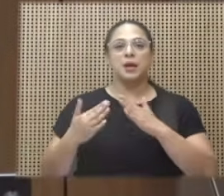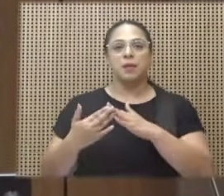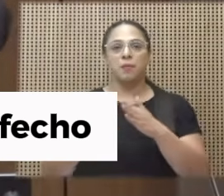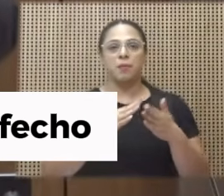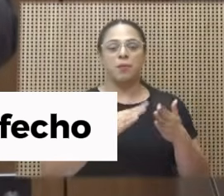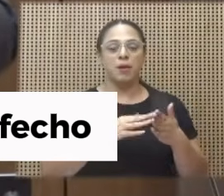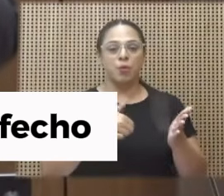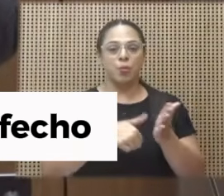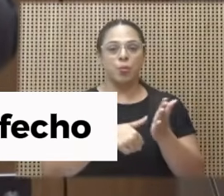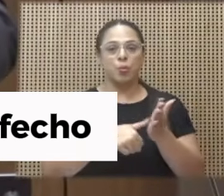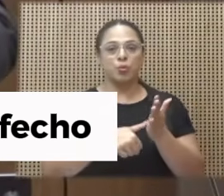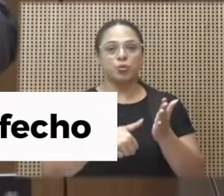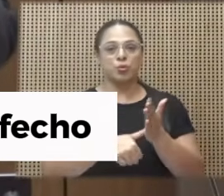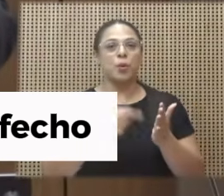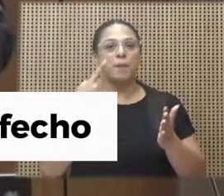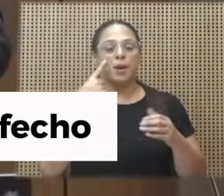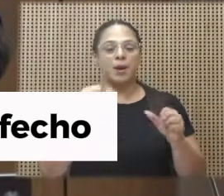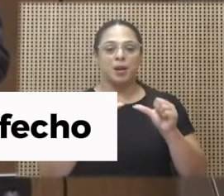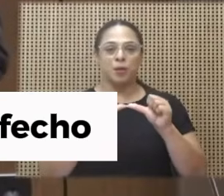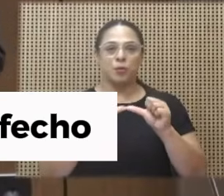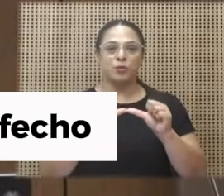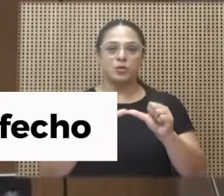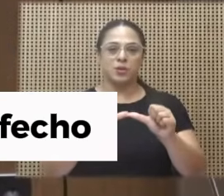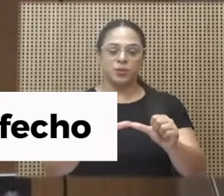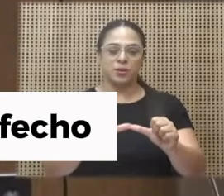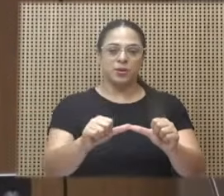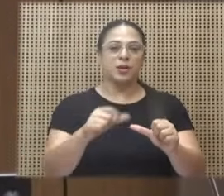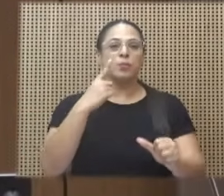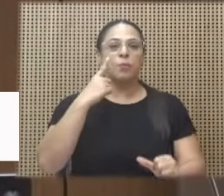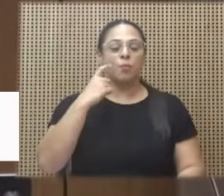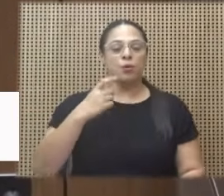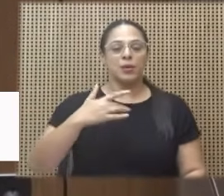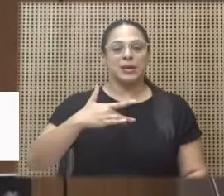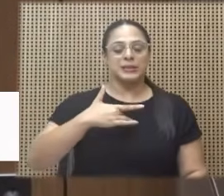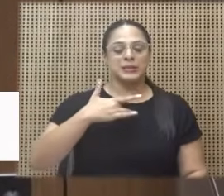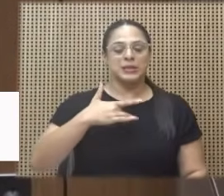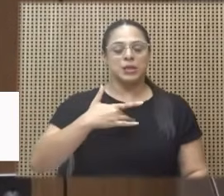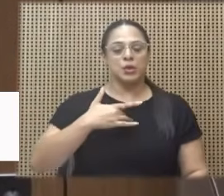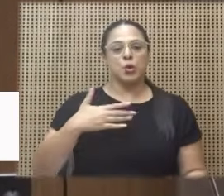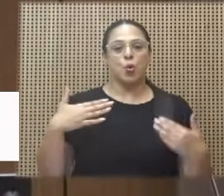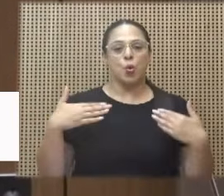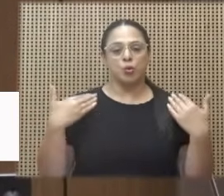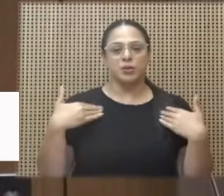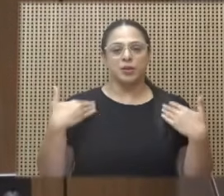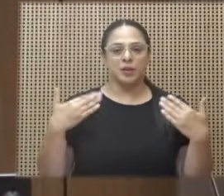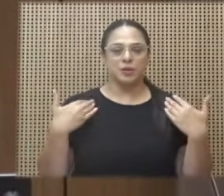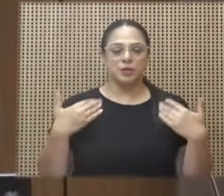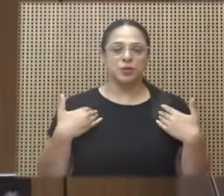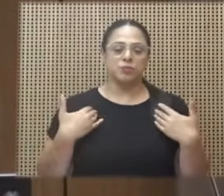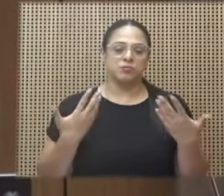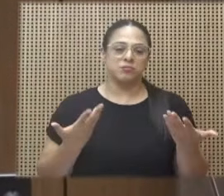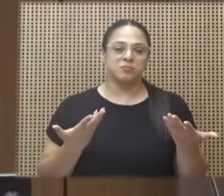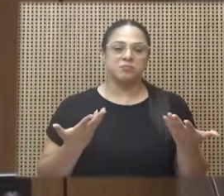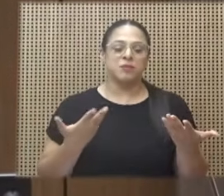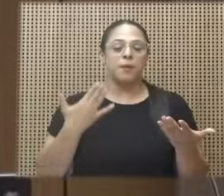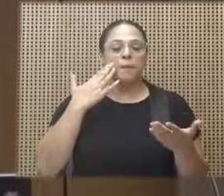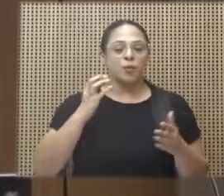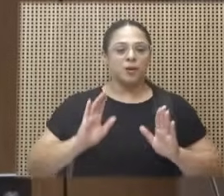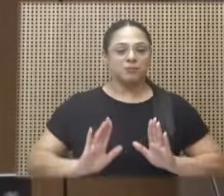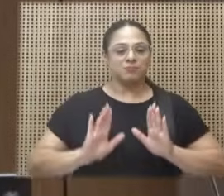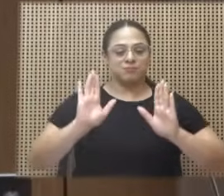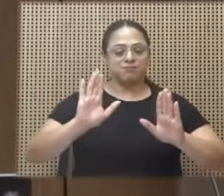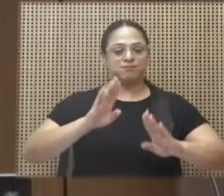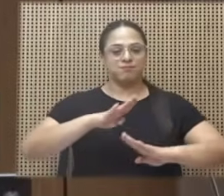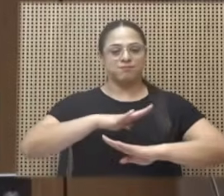continuidad, porque se sintió contento, feliz y satisfecho por un gobierno lleno de éxitos, con